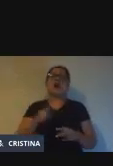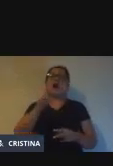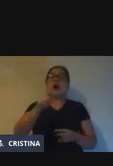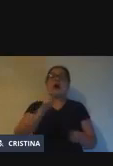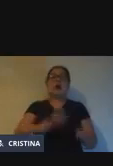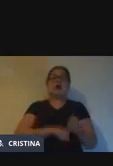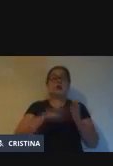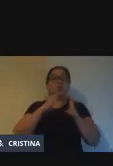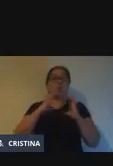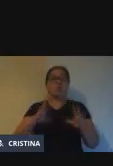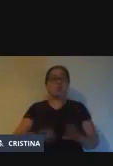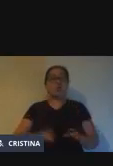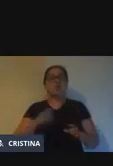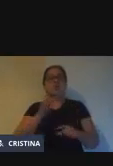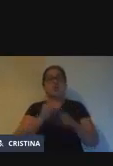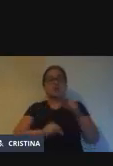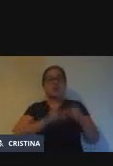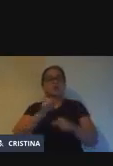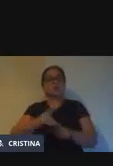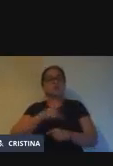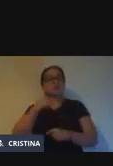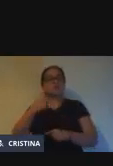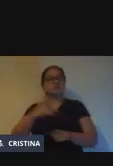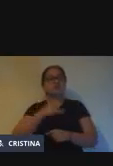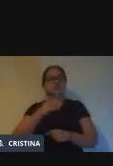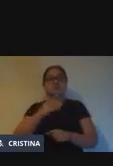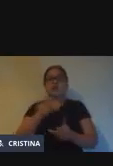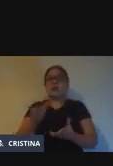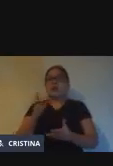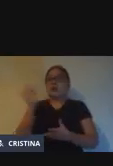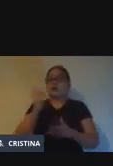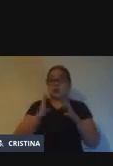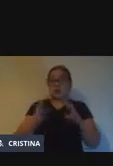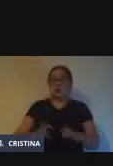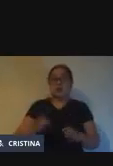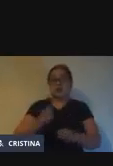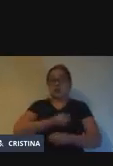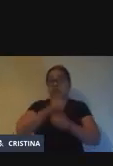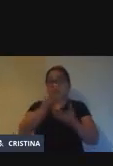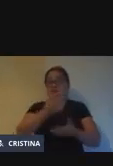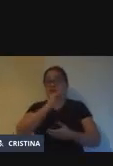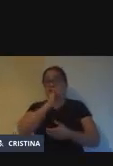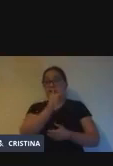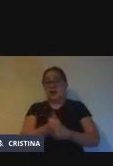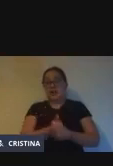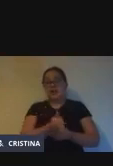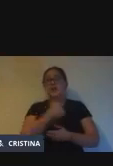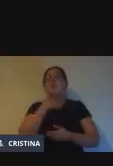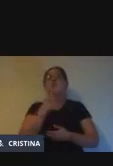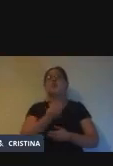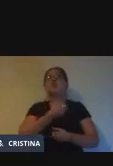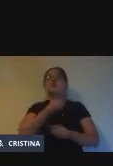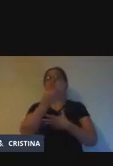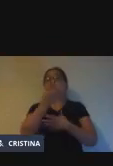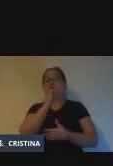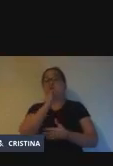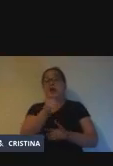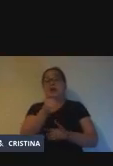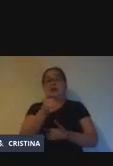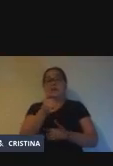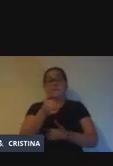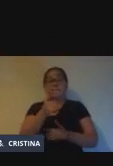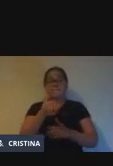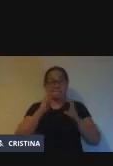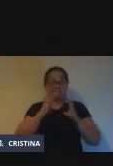psicosomáticas. Todo lo que el cuerpo no habla, lo que la voz no habla, lo que la voz no habla,